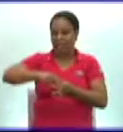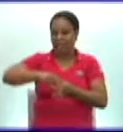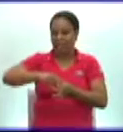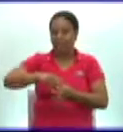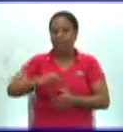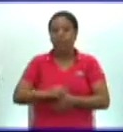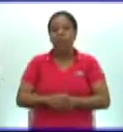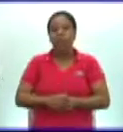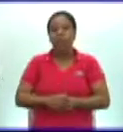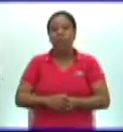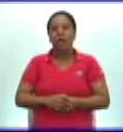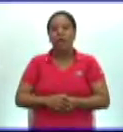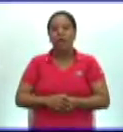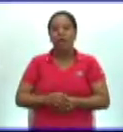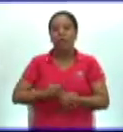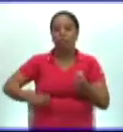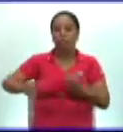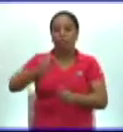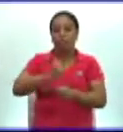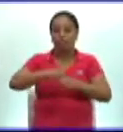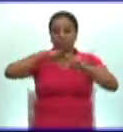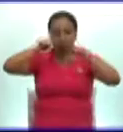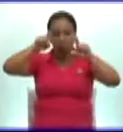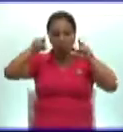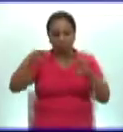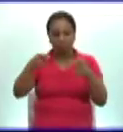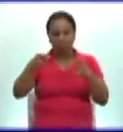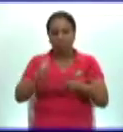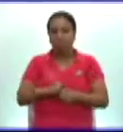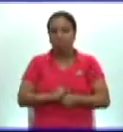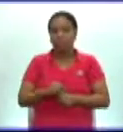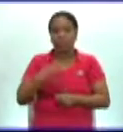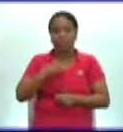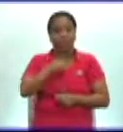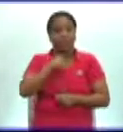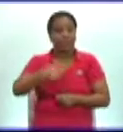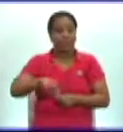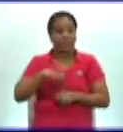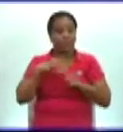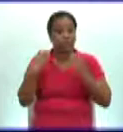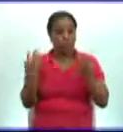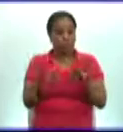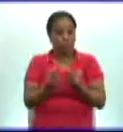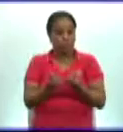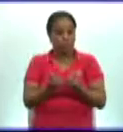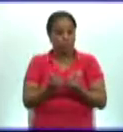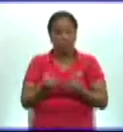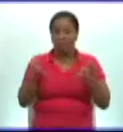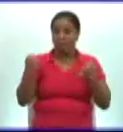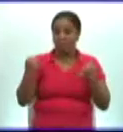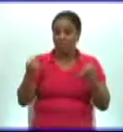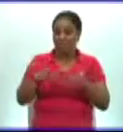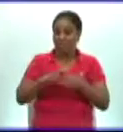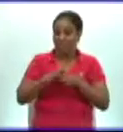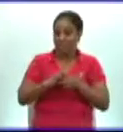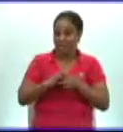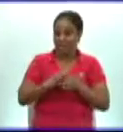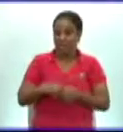la siguiente ecuación, que en el caso de nuestro planeta, la intensidad de la gravedad es